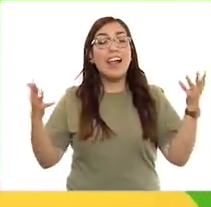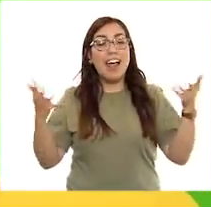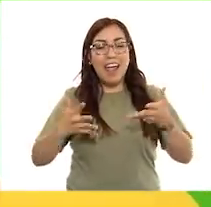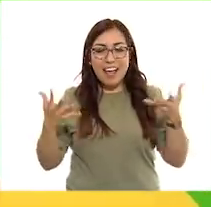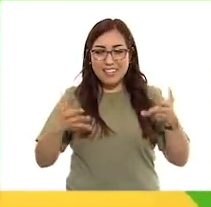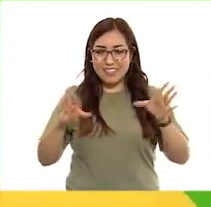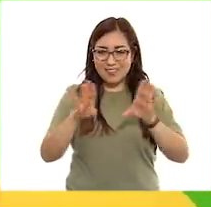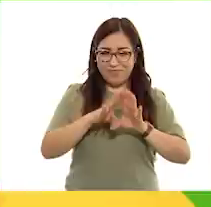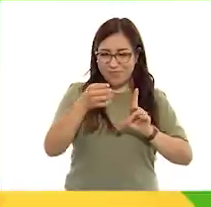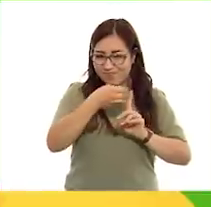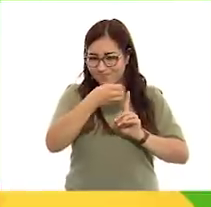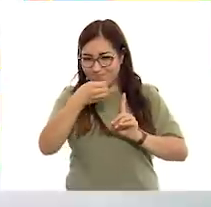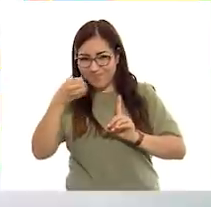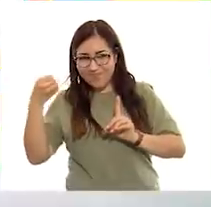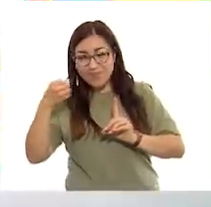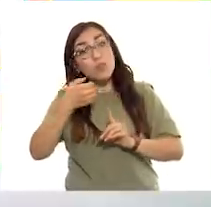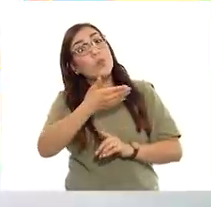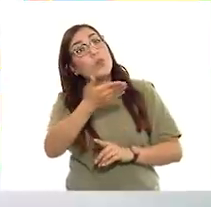¿Ahí en casa cómo les fue?